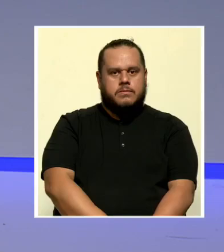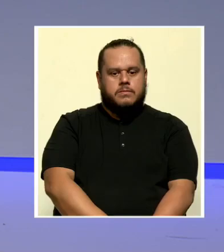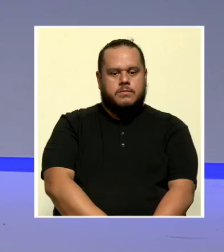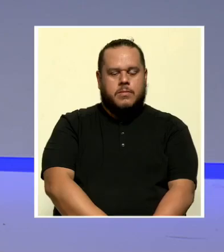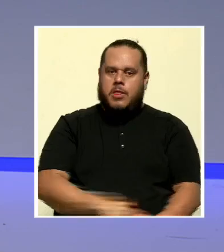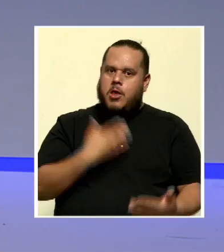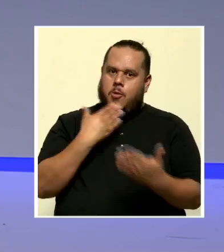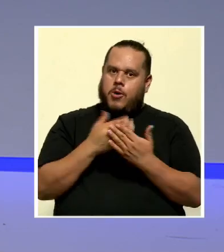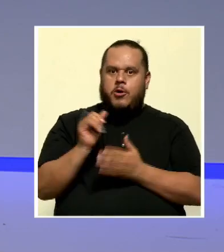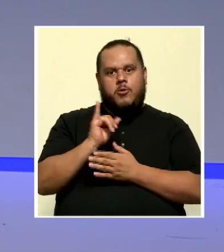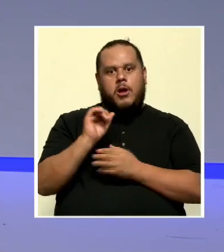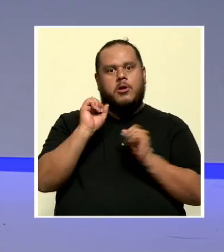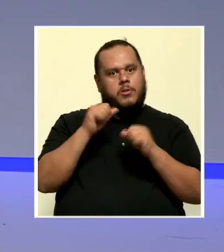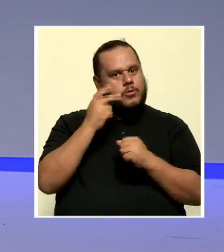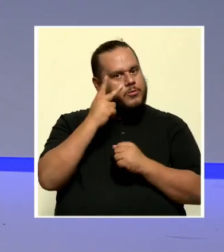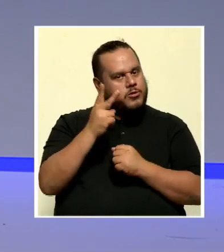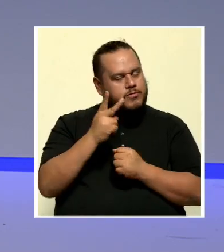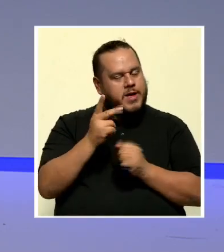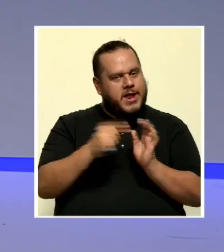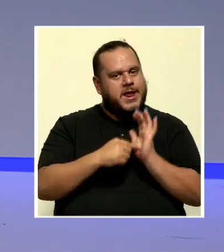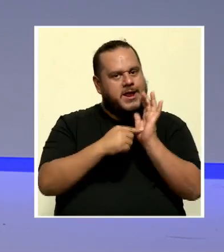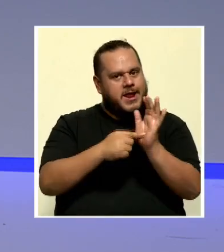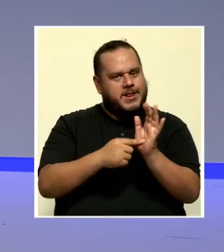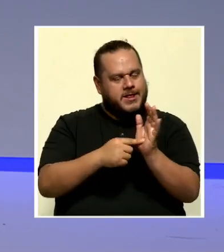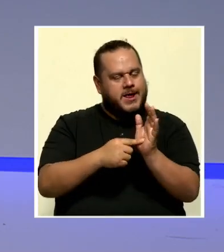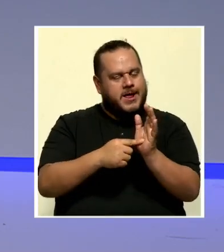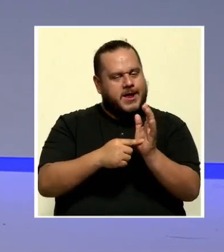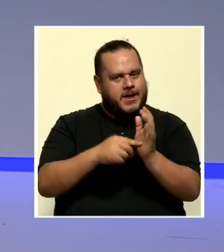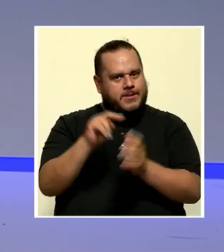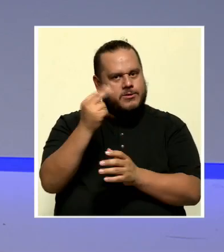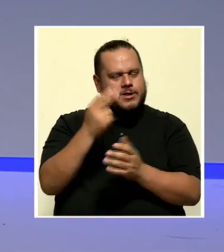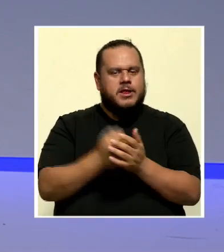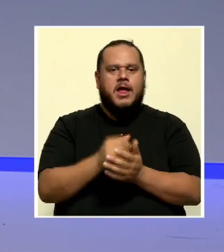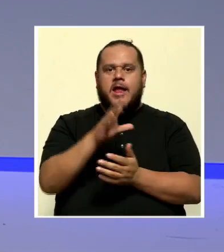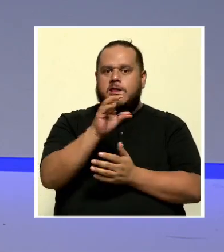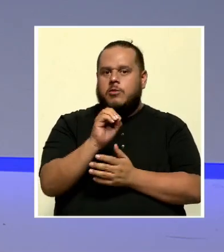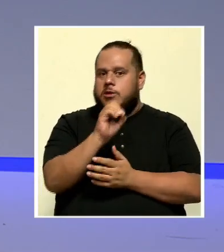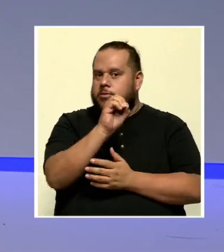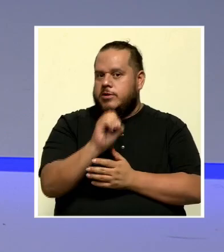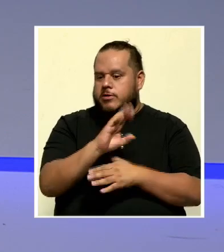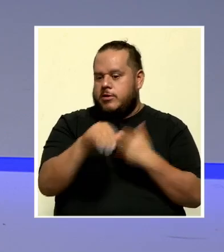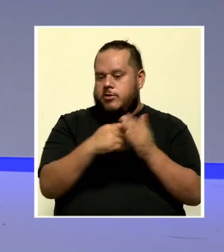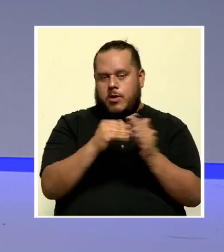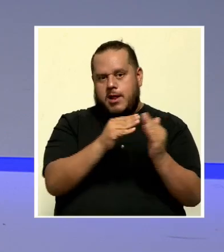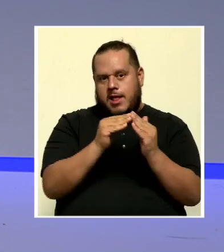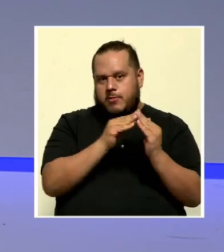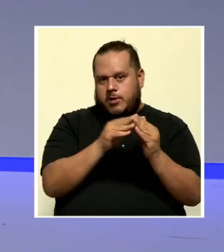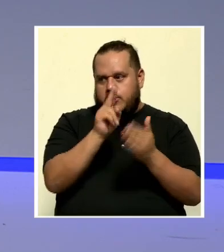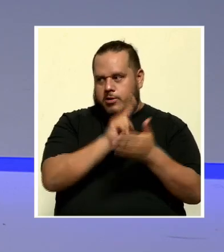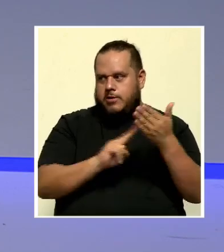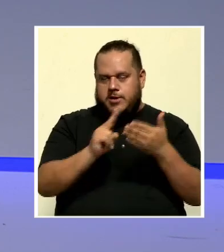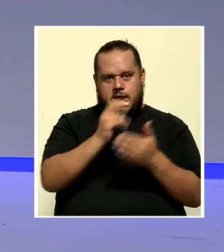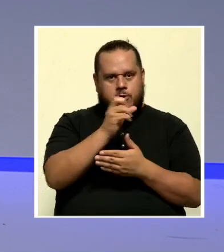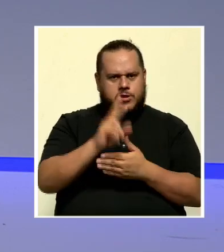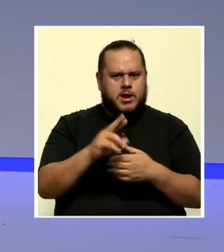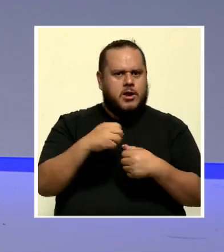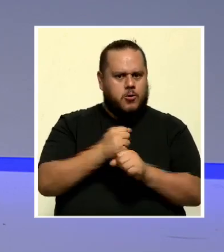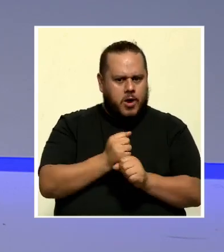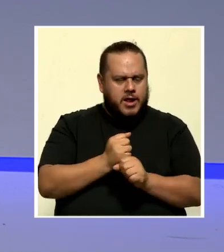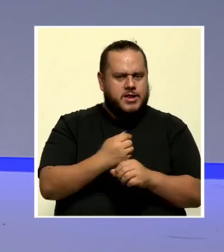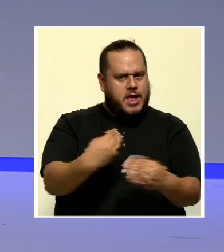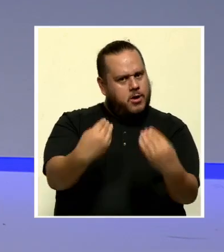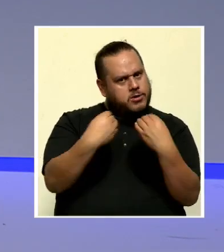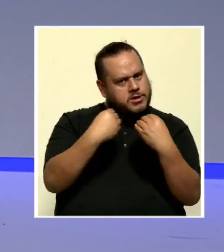Bueno, y como pudimos ver en el reportaje, cerca del 50% de la población universitaria en Costa Rica lo hace o se educa